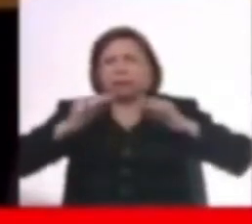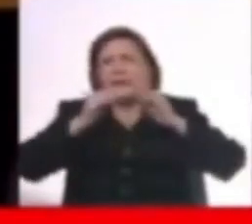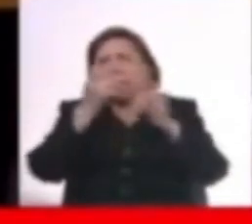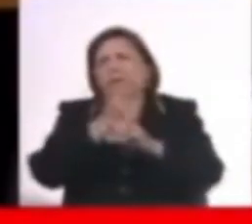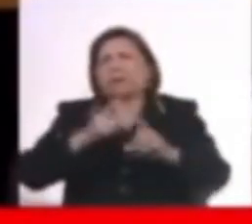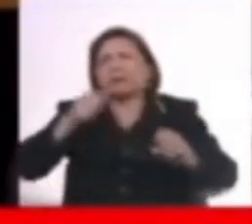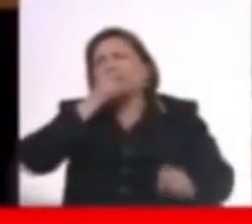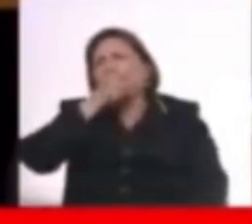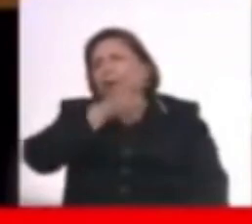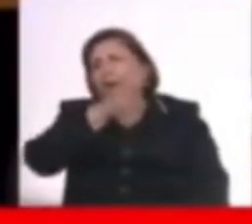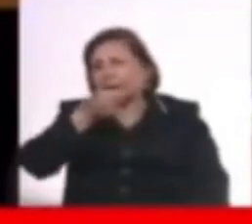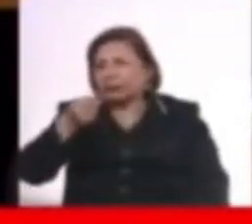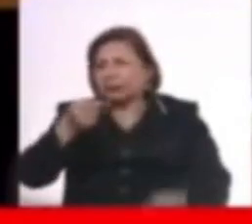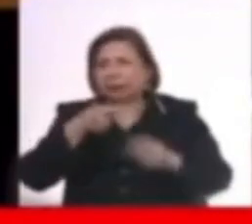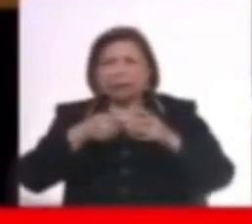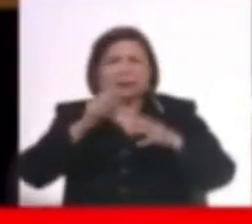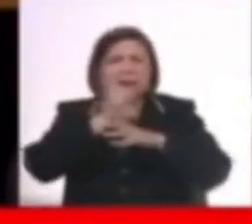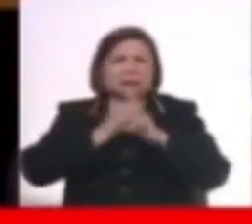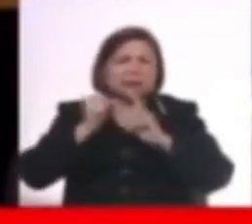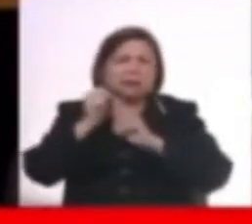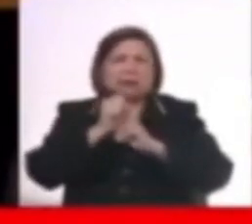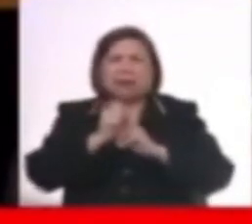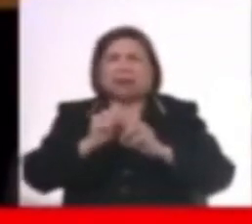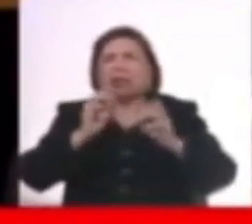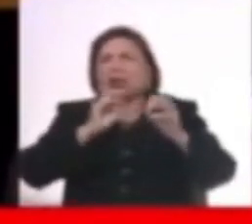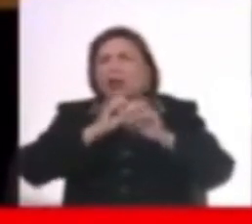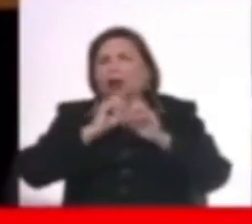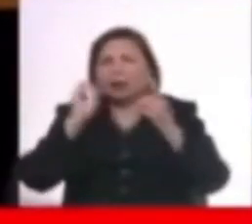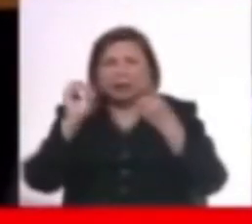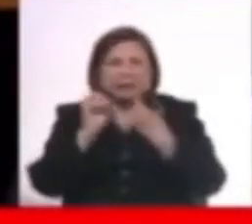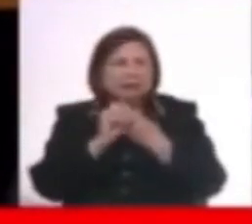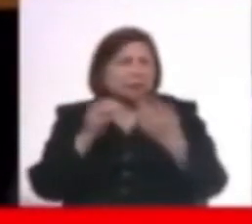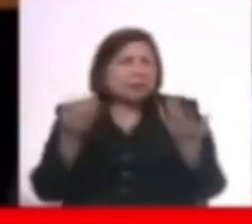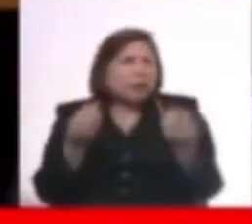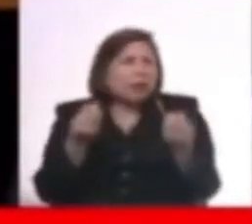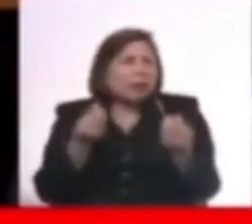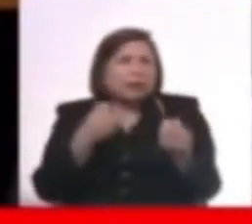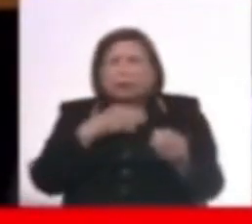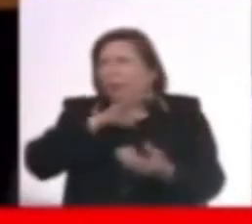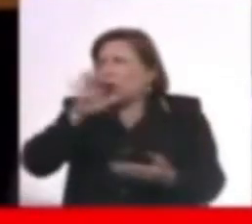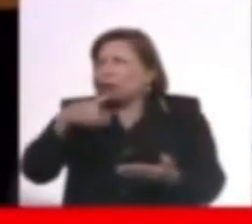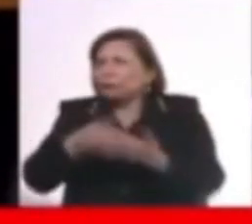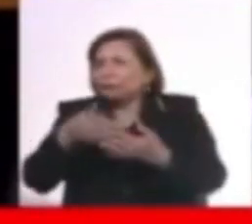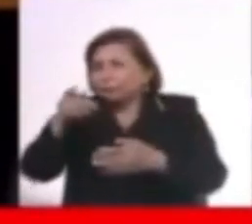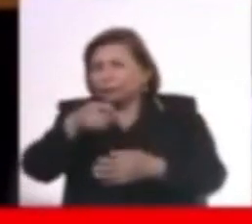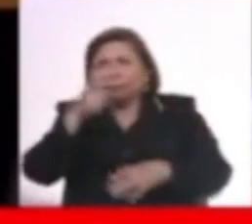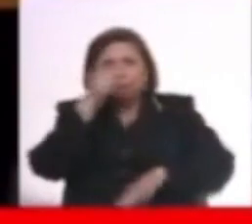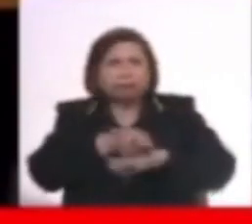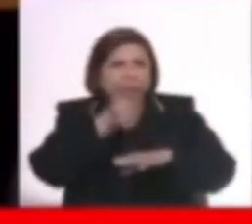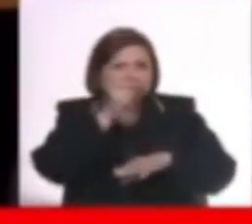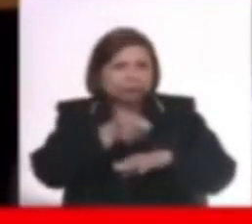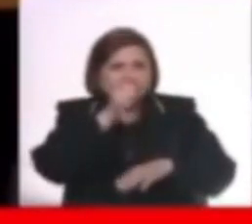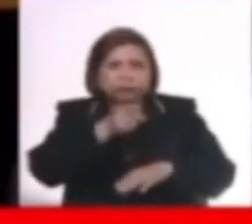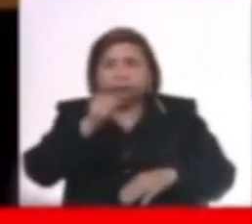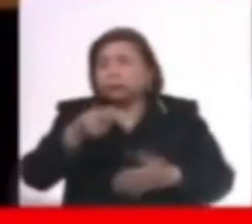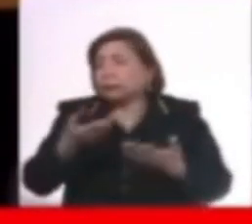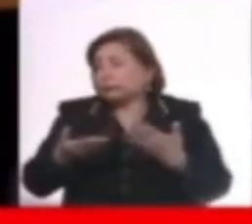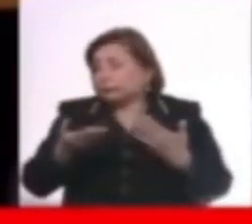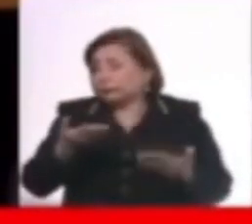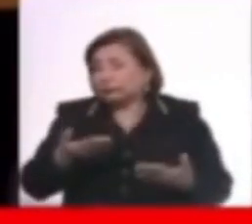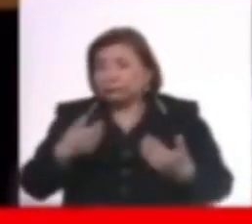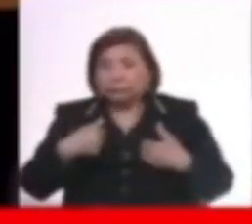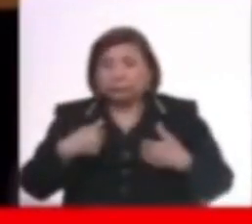libertad de prensa por la sociedad civil organizada Por qué Porque todos son aspirantes a dictadores no Y como finalmente